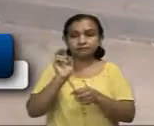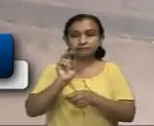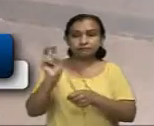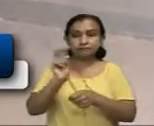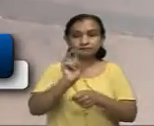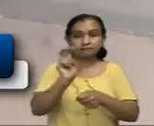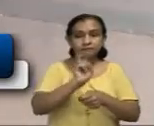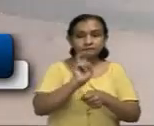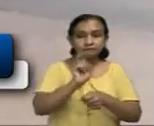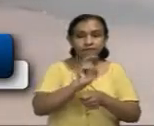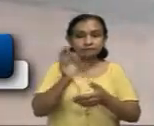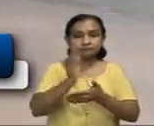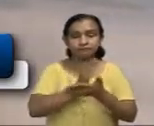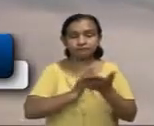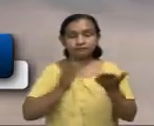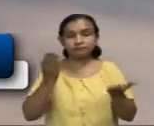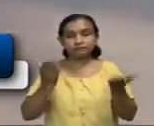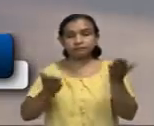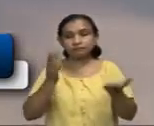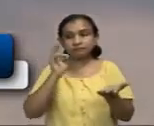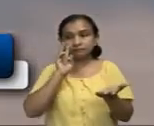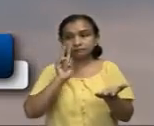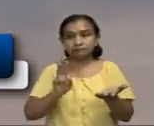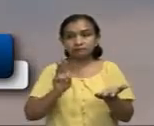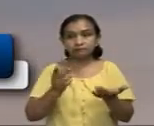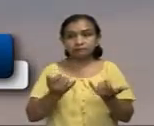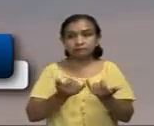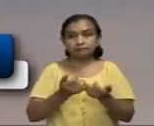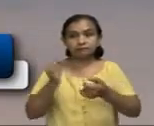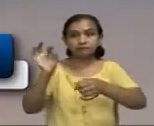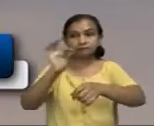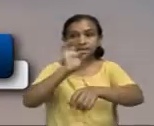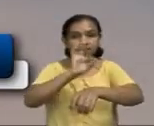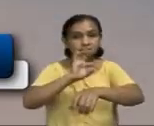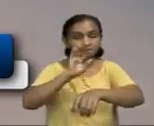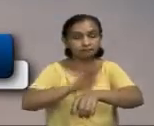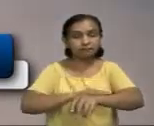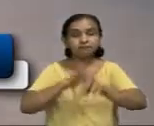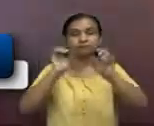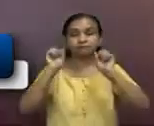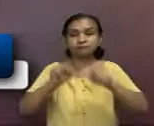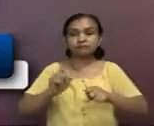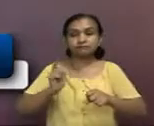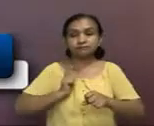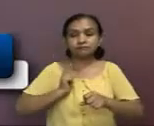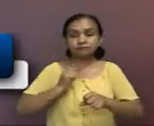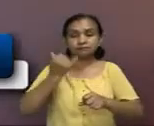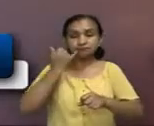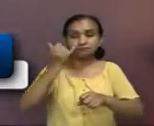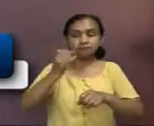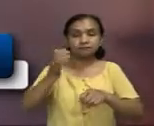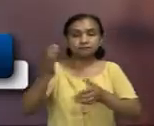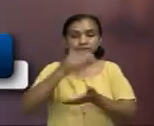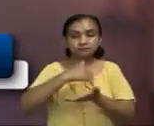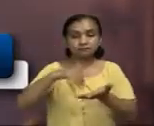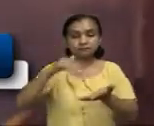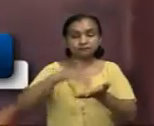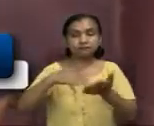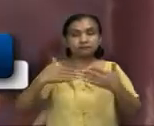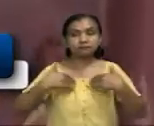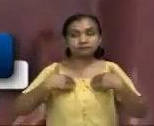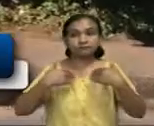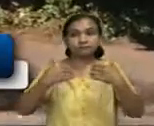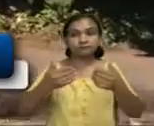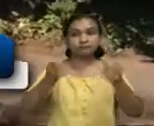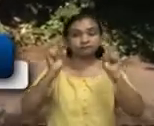en que si hay alguna sospecha de algún caso de dengue, ellos puedan llamar directamente al centro de salud más cercano